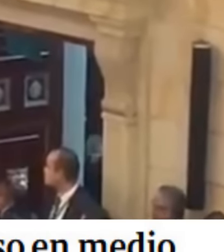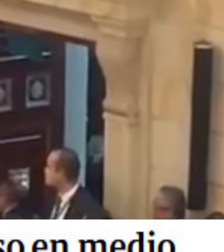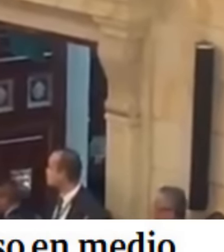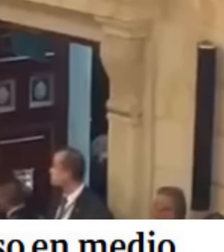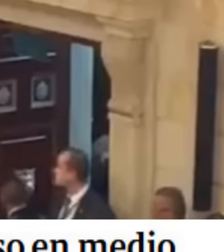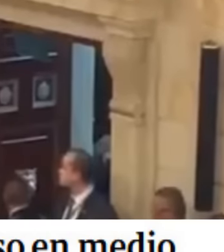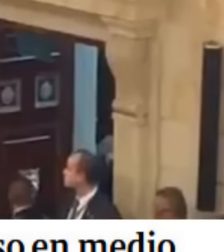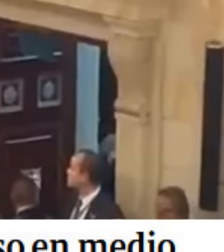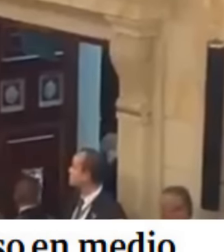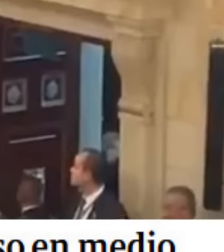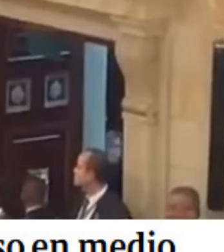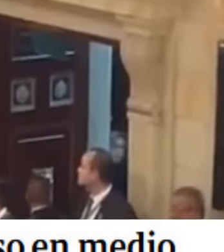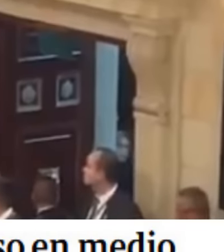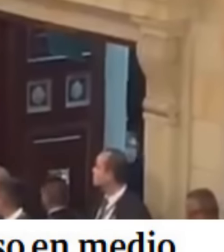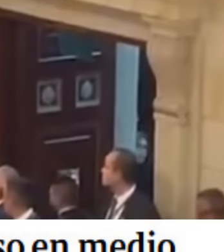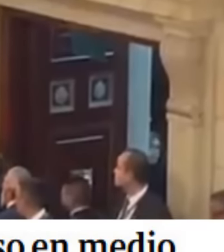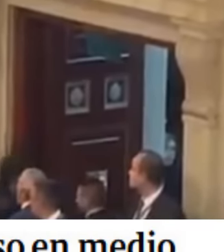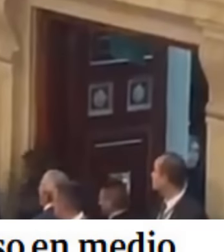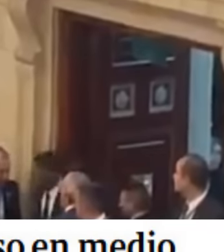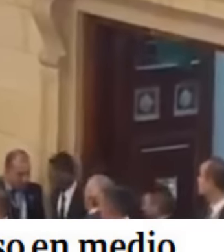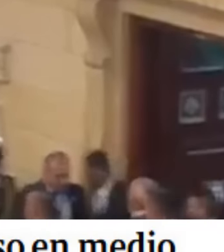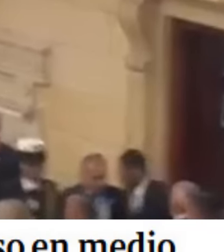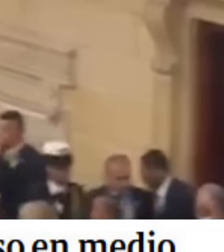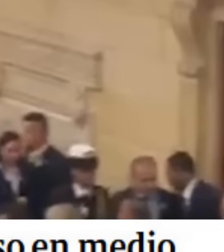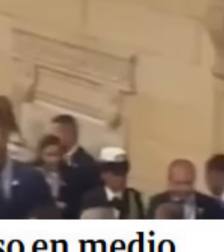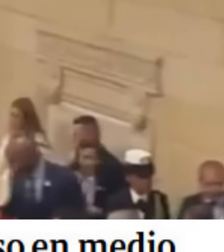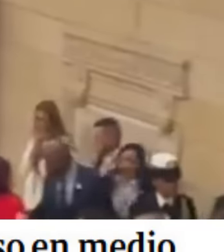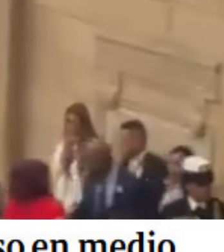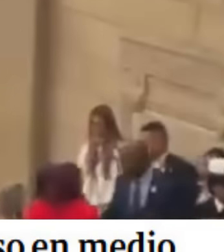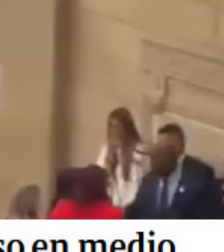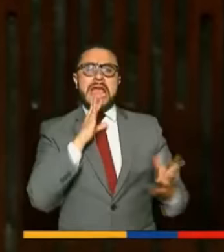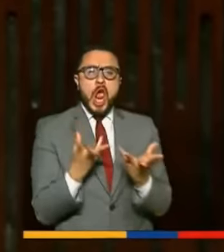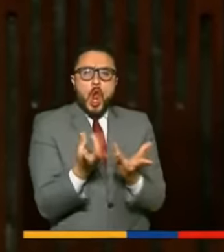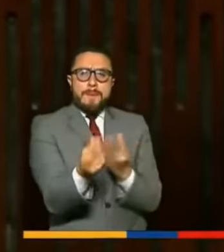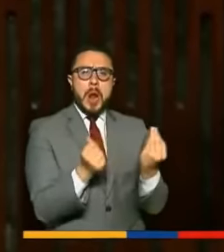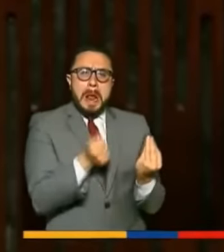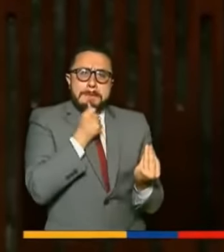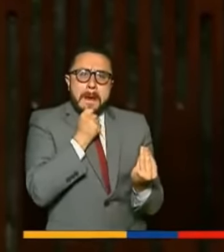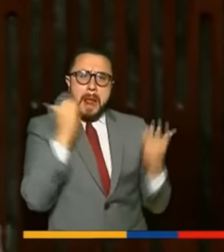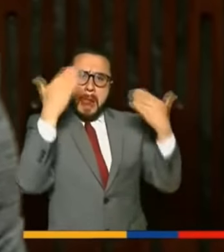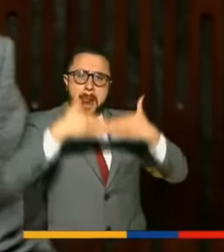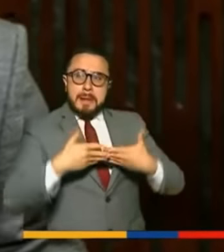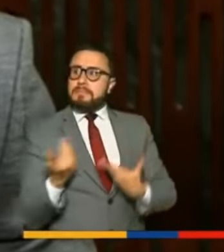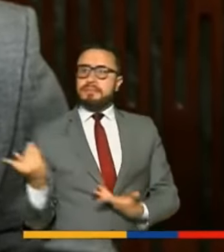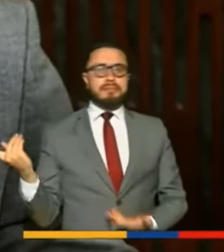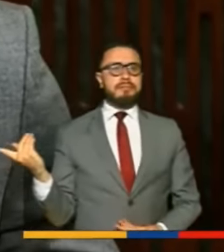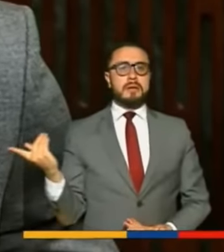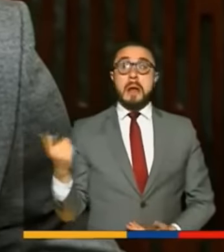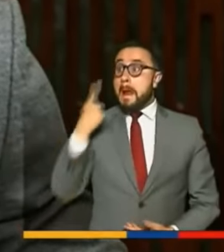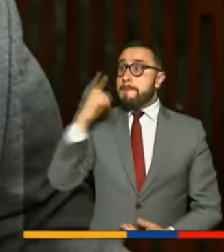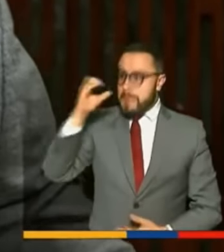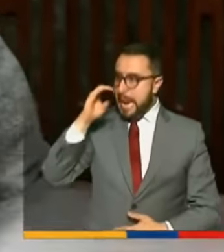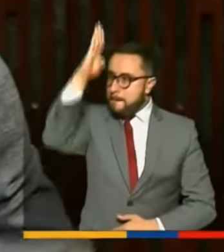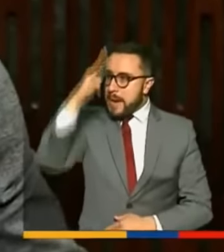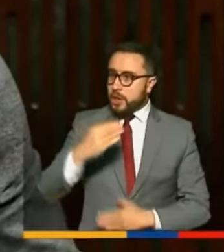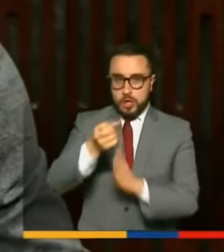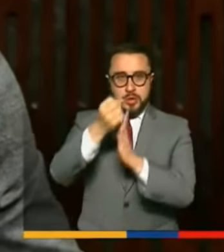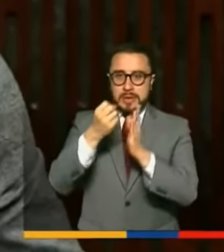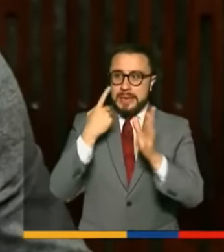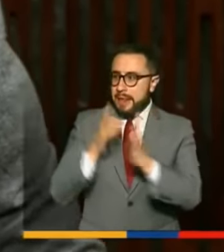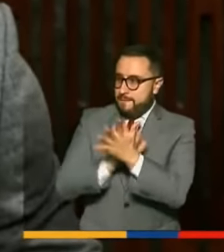humanos en esos municipios se encuentran doblegados por la banda en criminales. Mira esta cifra, Petro. Solo las